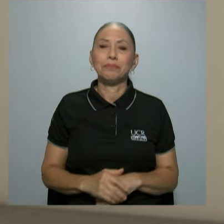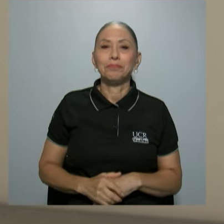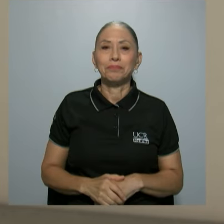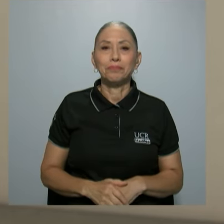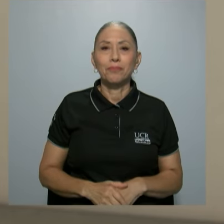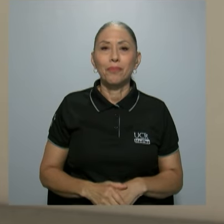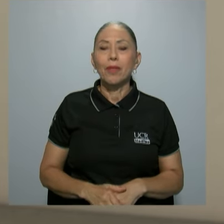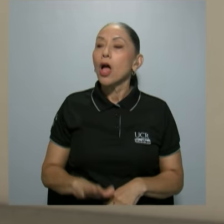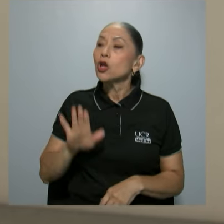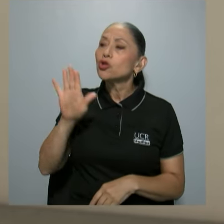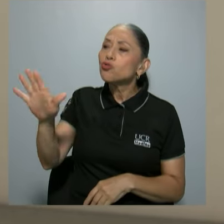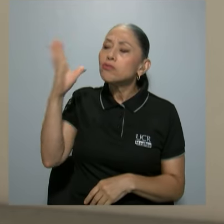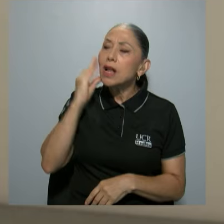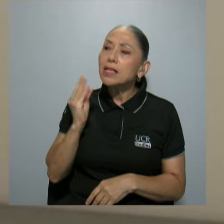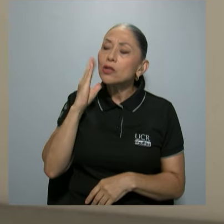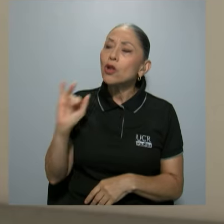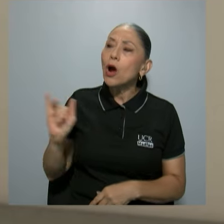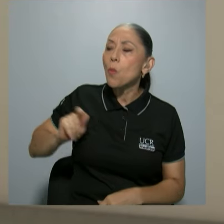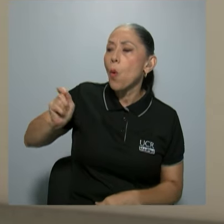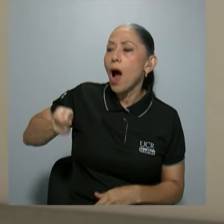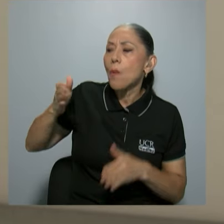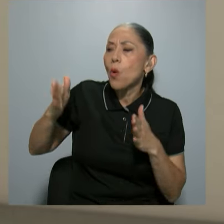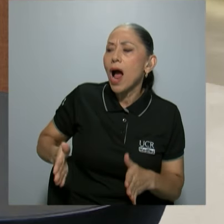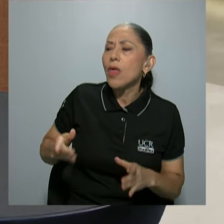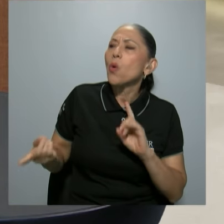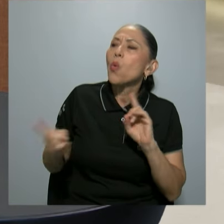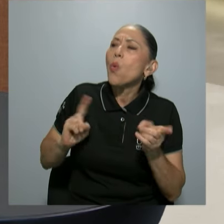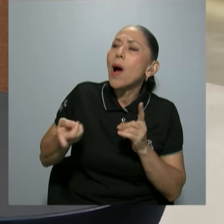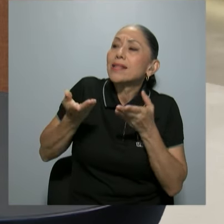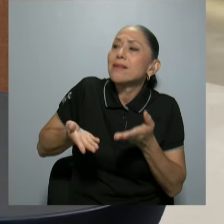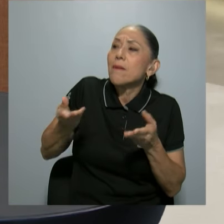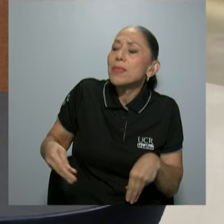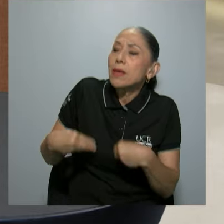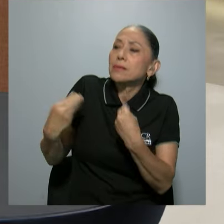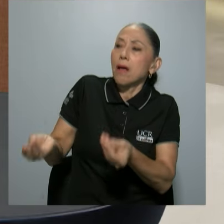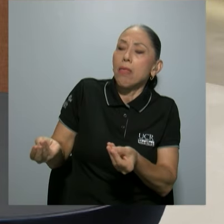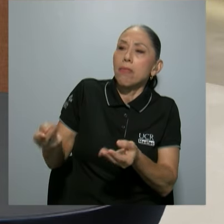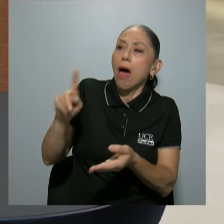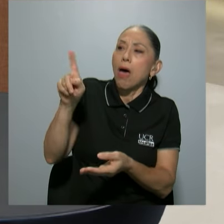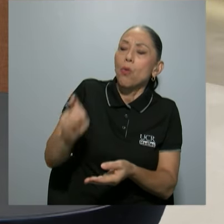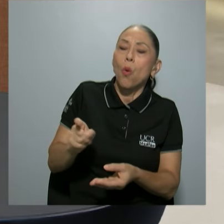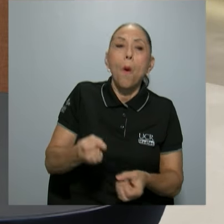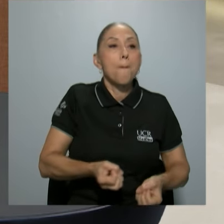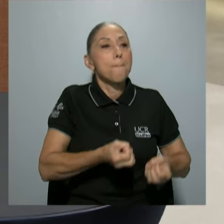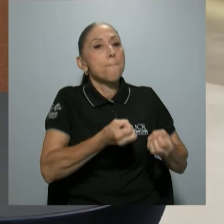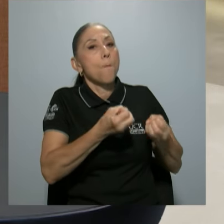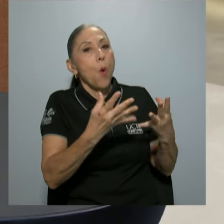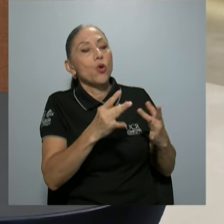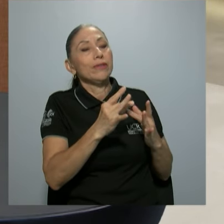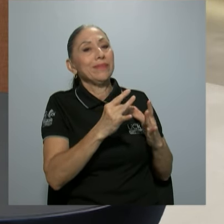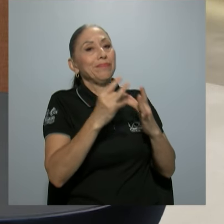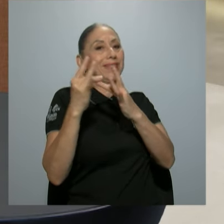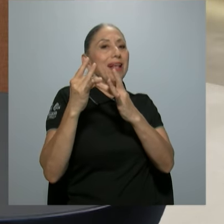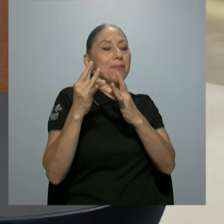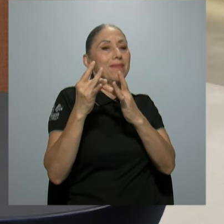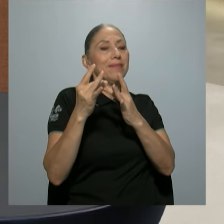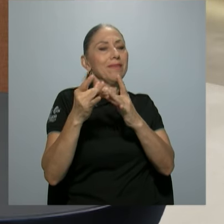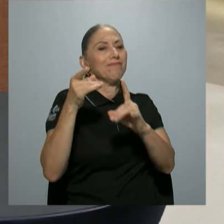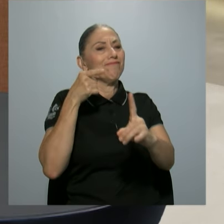le ha brindado su trayectoria como abogado? Muchísimas, porque sobre todo el tipo de línea de